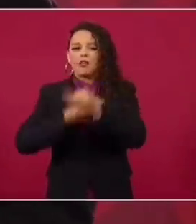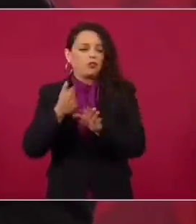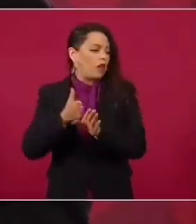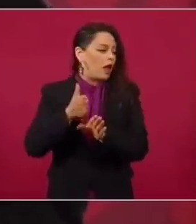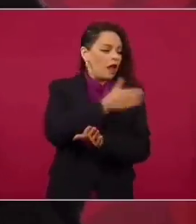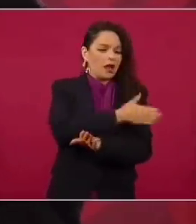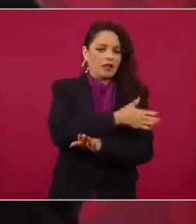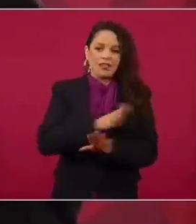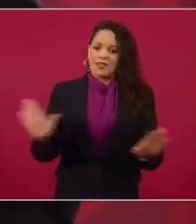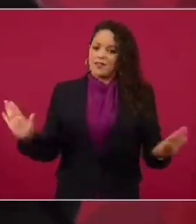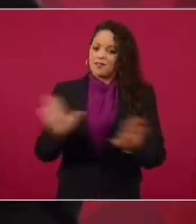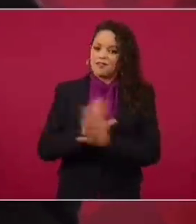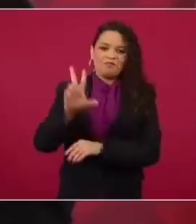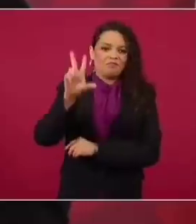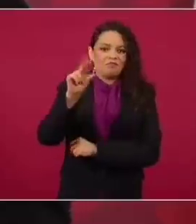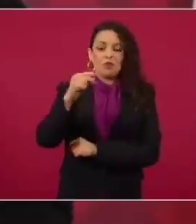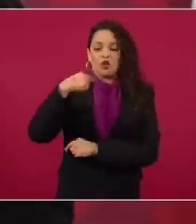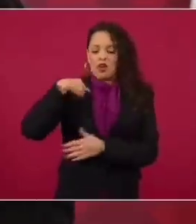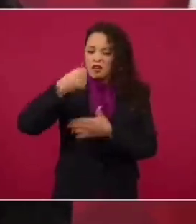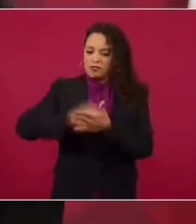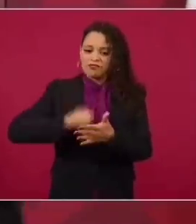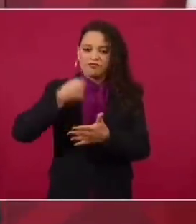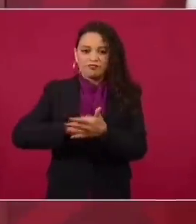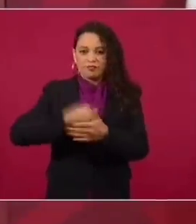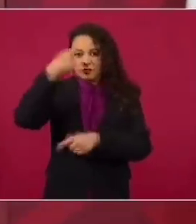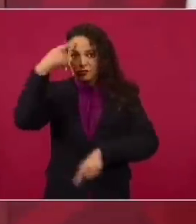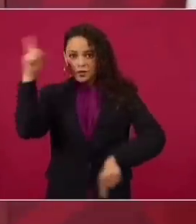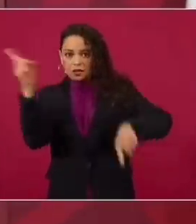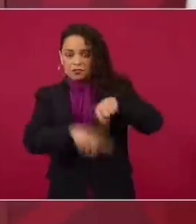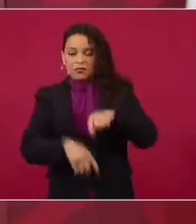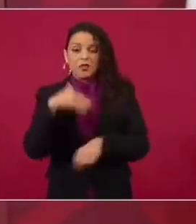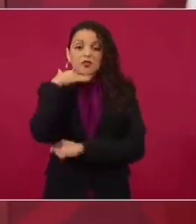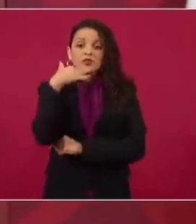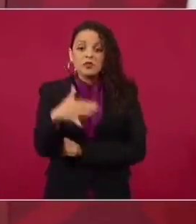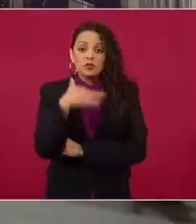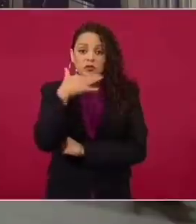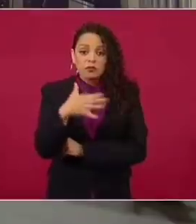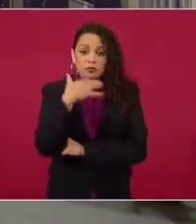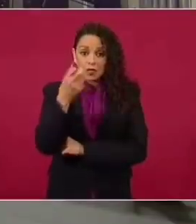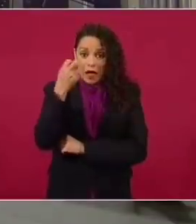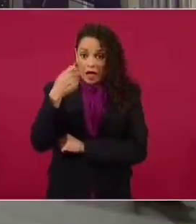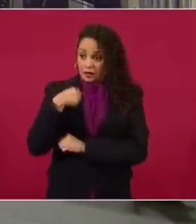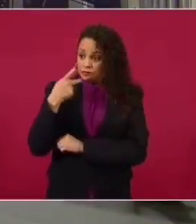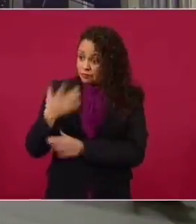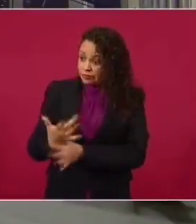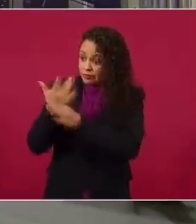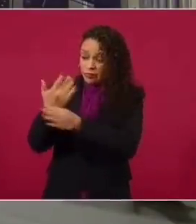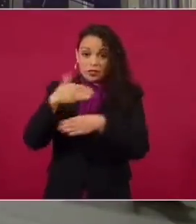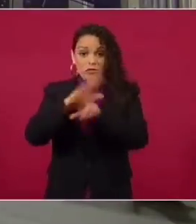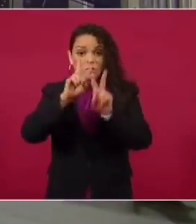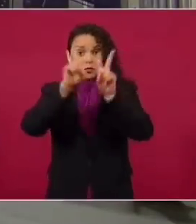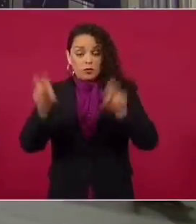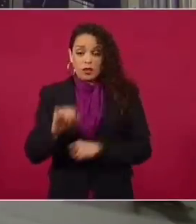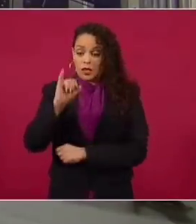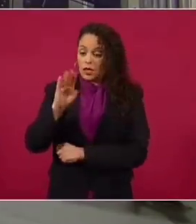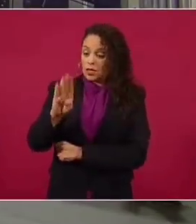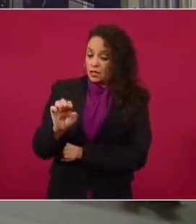No, si nosotros venimos luchando contra la corrupción. Esto que les estoy planteando de Iberdrola y de